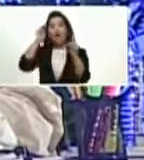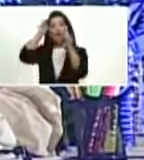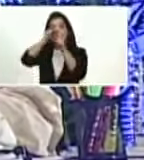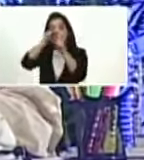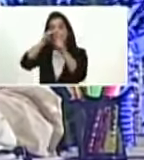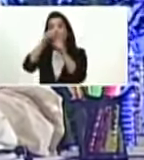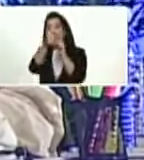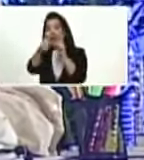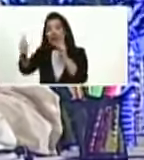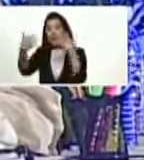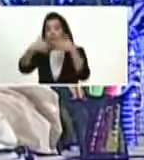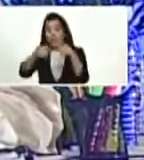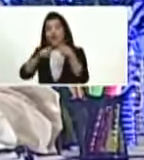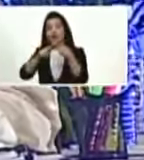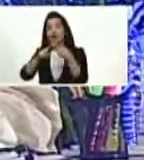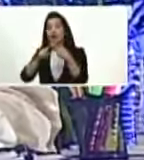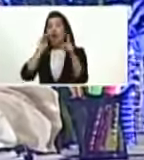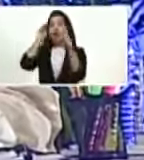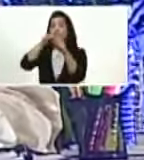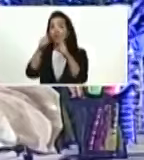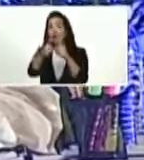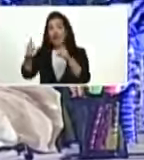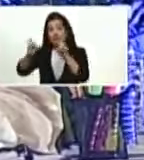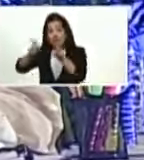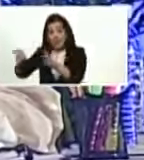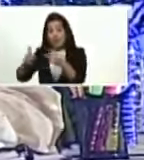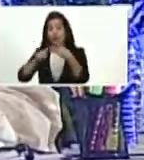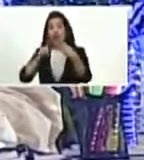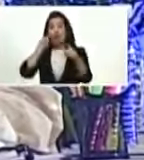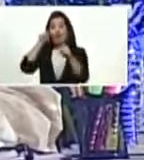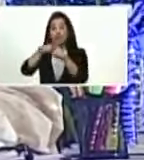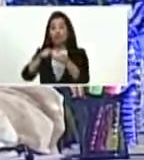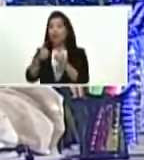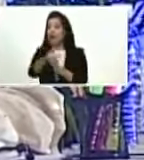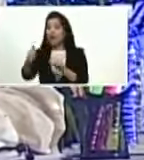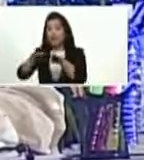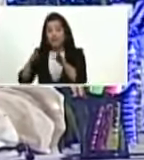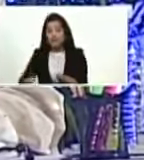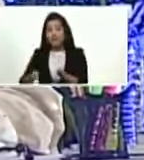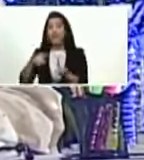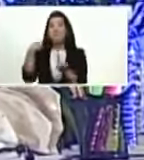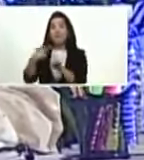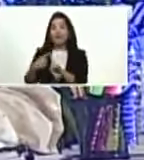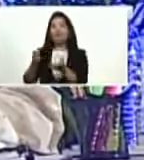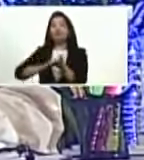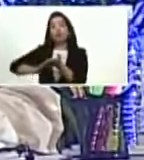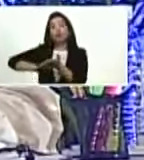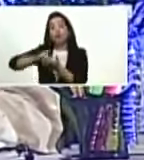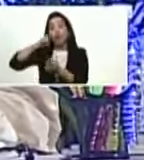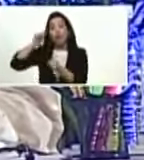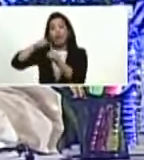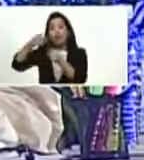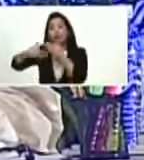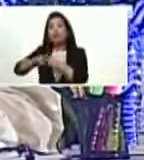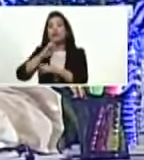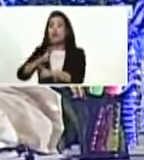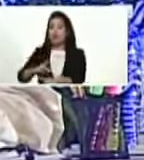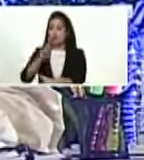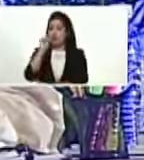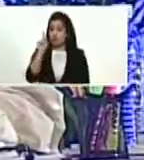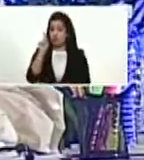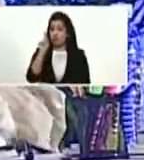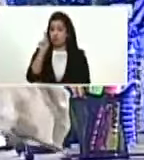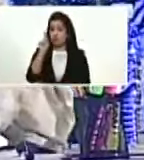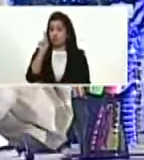empresa y a la resolución de los problemas para garantizar las metas productivas.